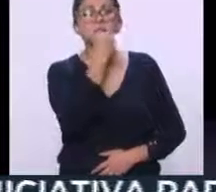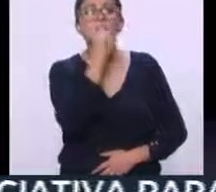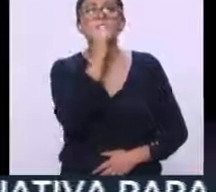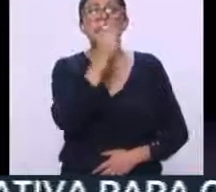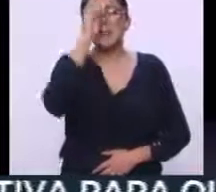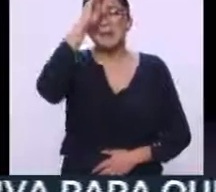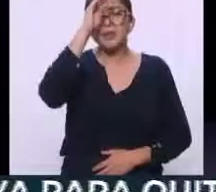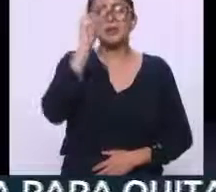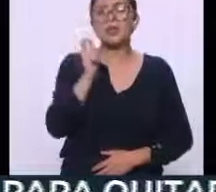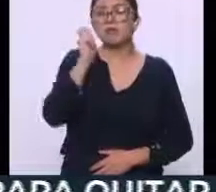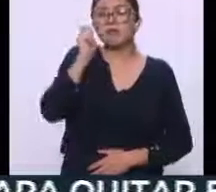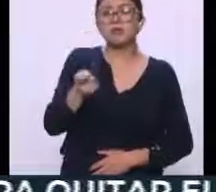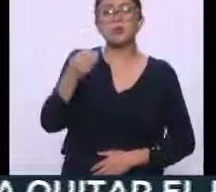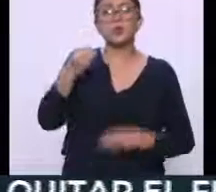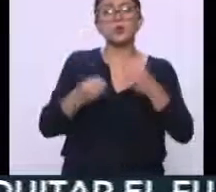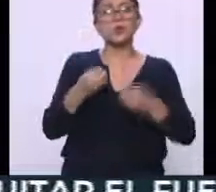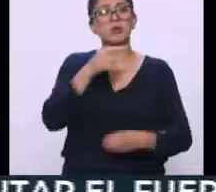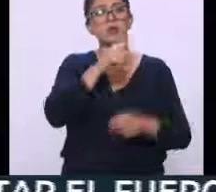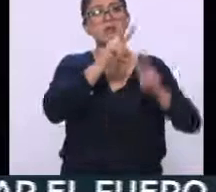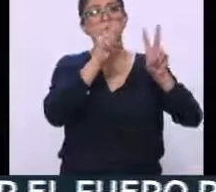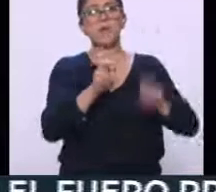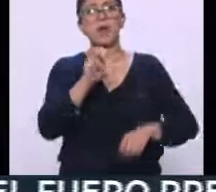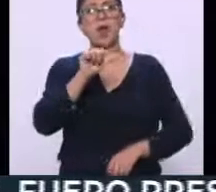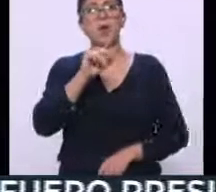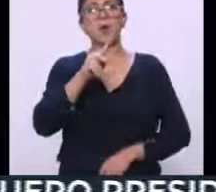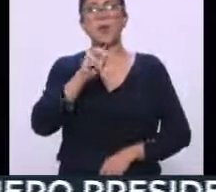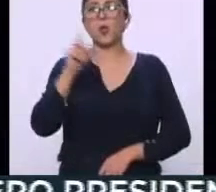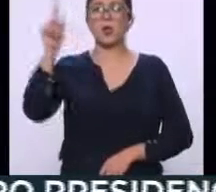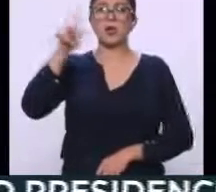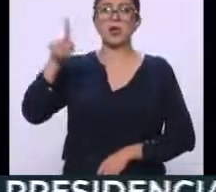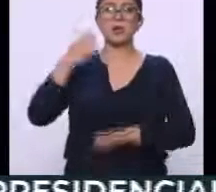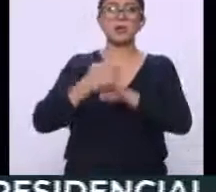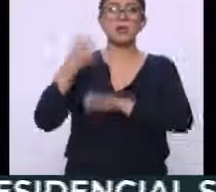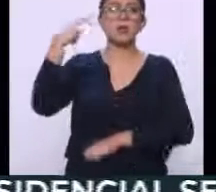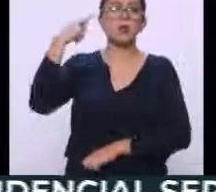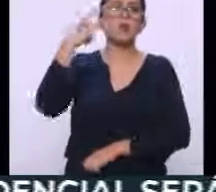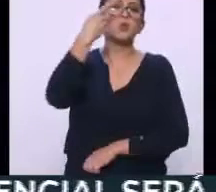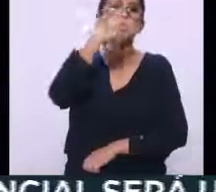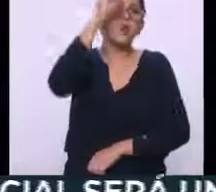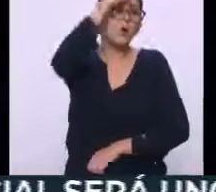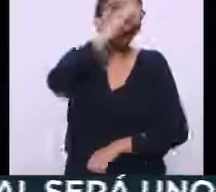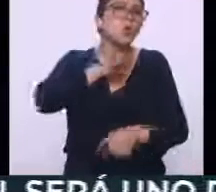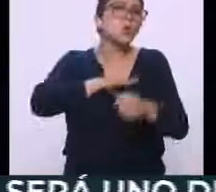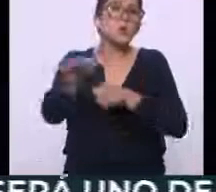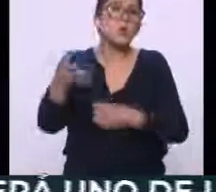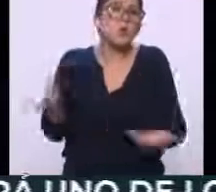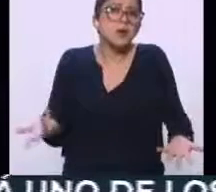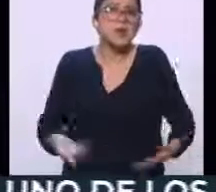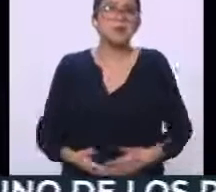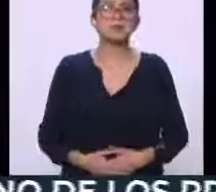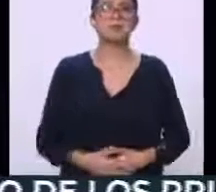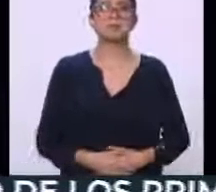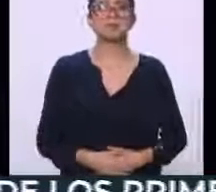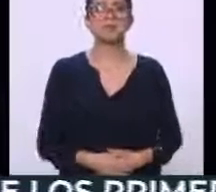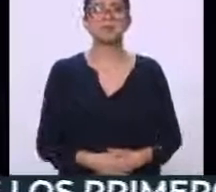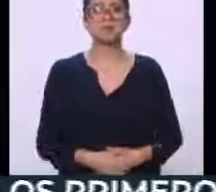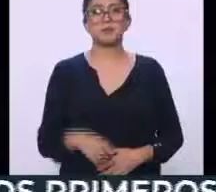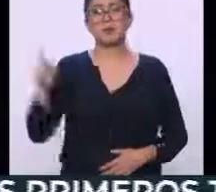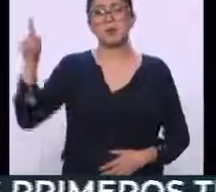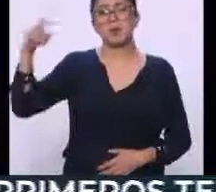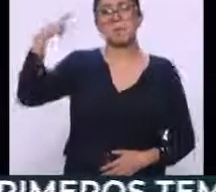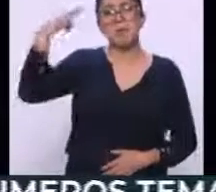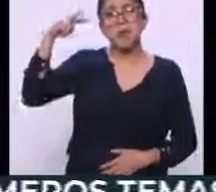resolución de la Suprema Corte con el tema del aborto en Veracruz? Pues, o sea, las feministas están muy organizadas allá,